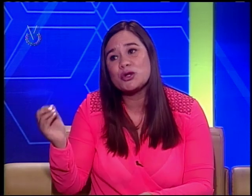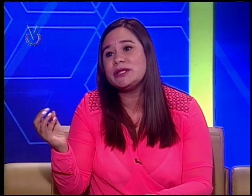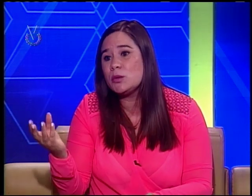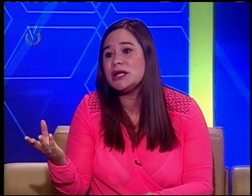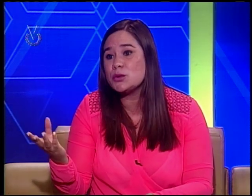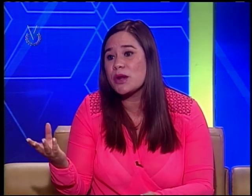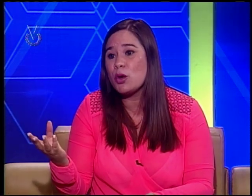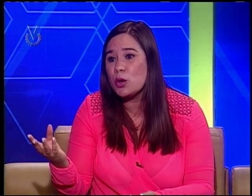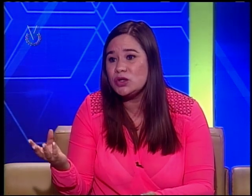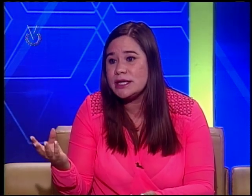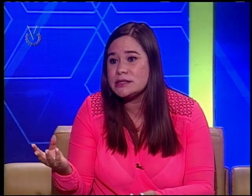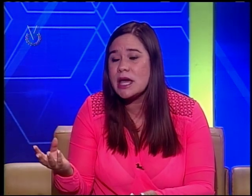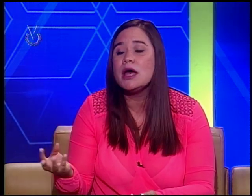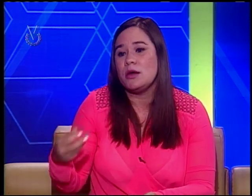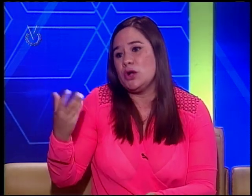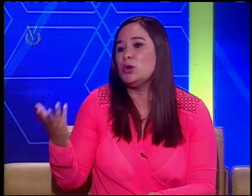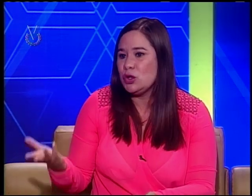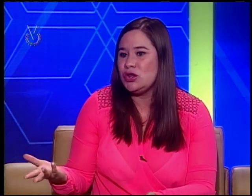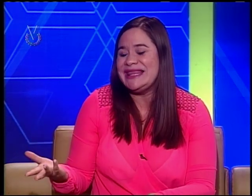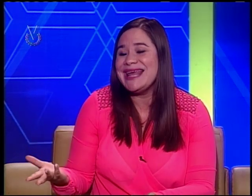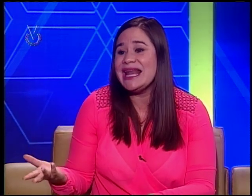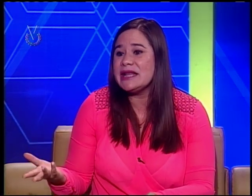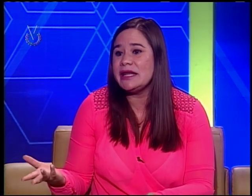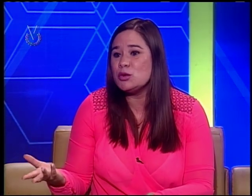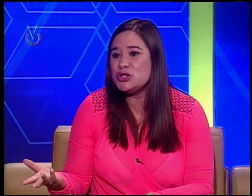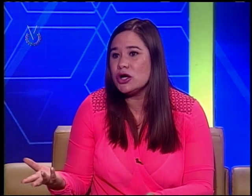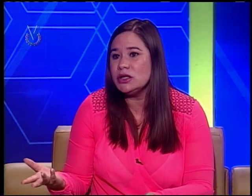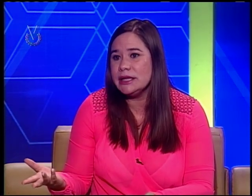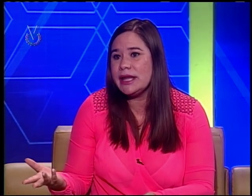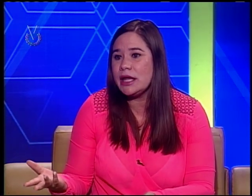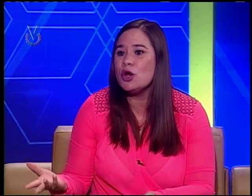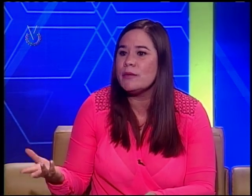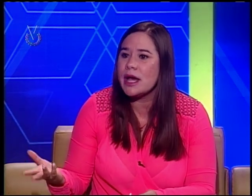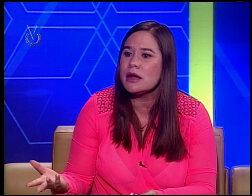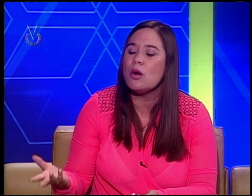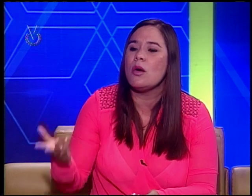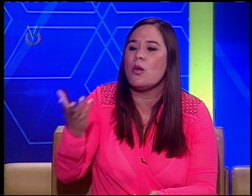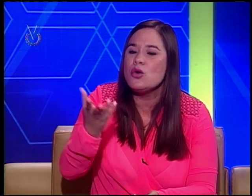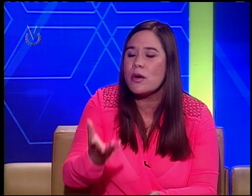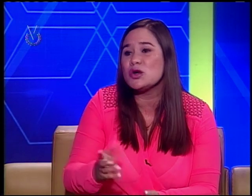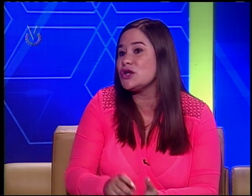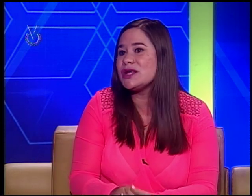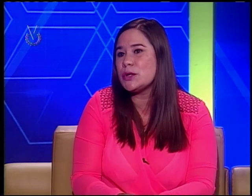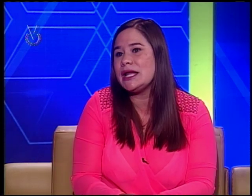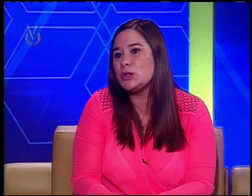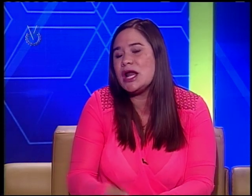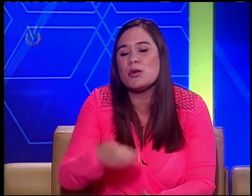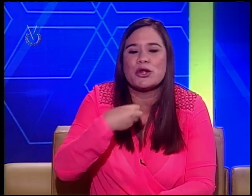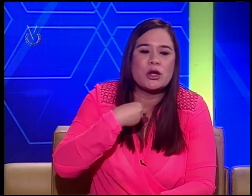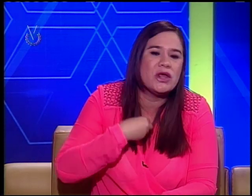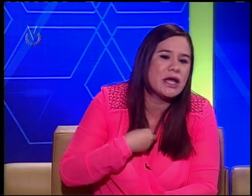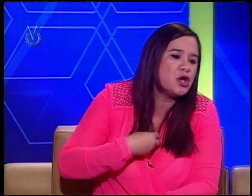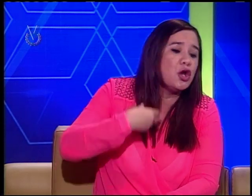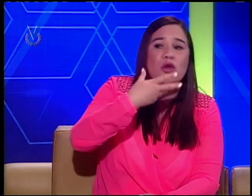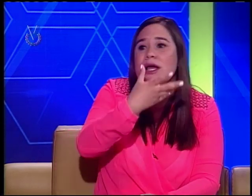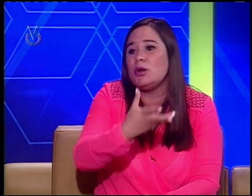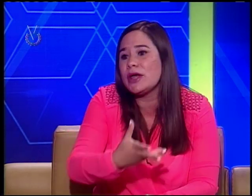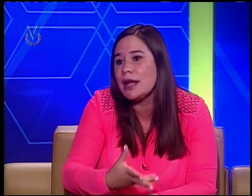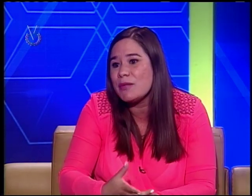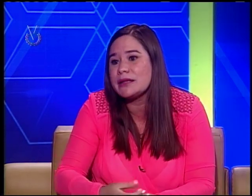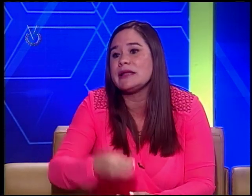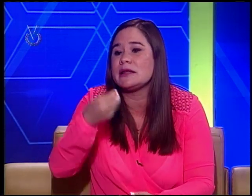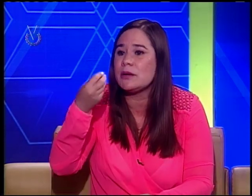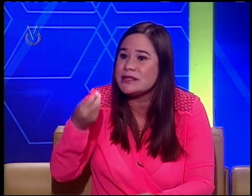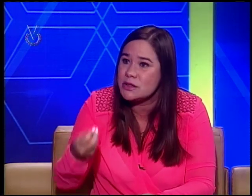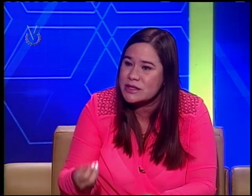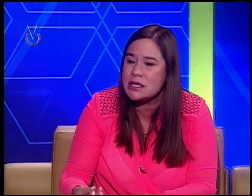por supuesto el Tribunal Supremo de Justicia, bueno, tiene la atribución de nombrar un nuevo Consejo Nacional Electoral, no porque lo diga yo, lo diga el Bloque de